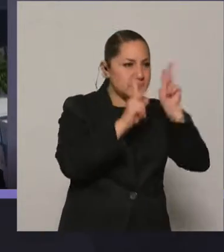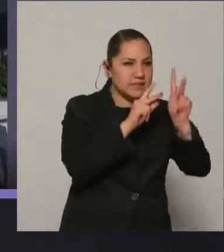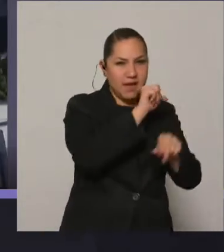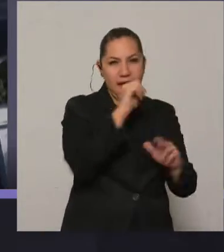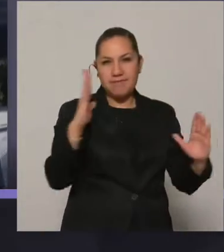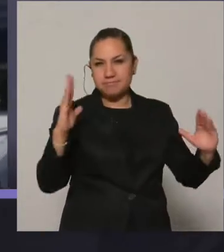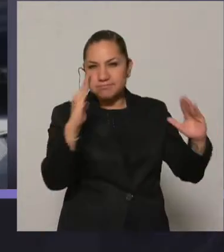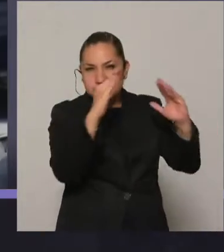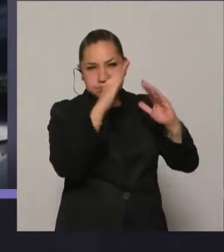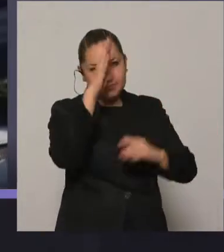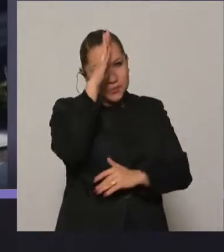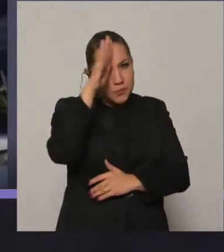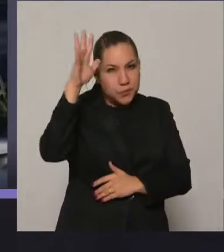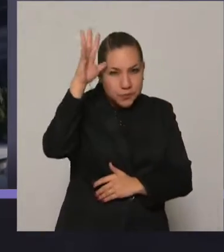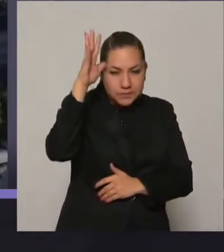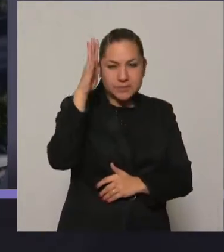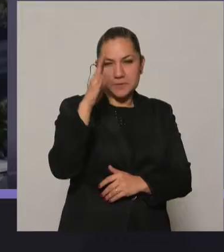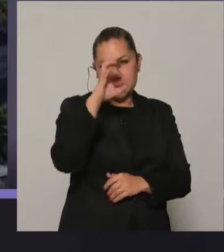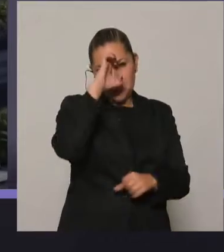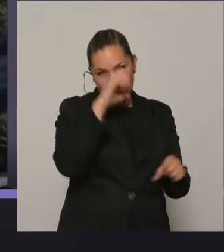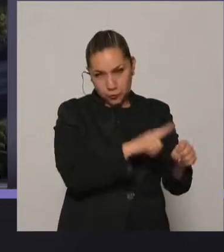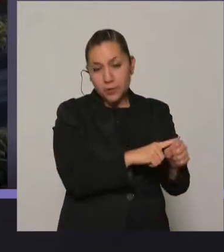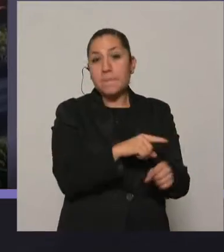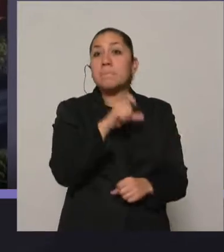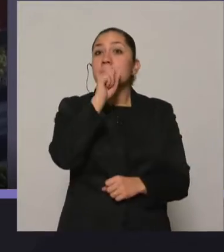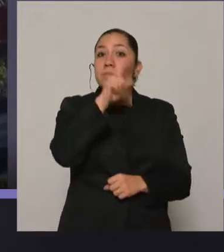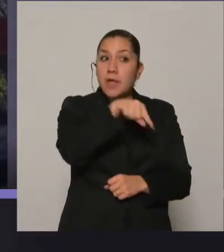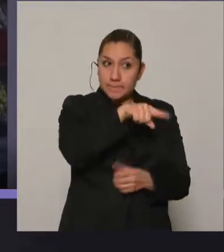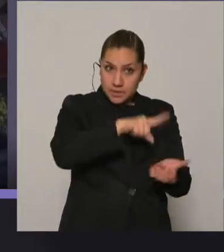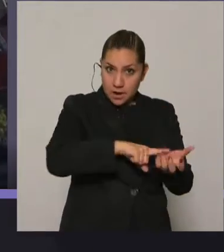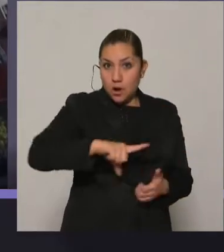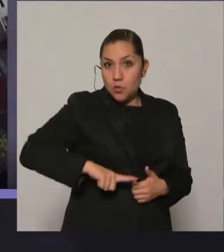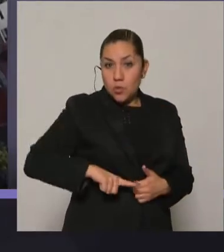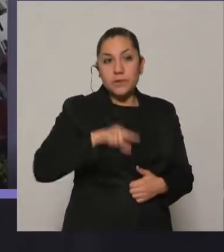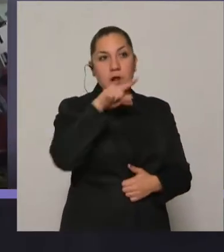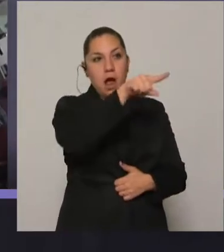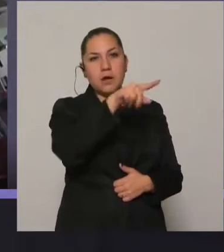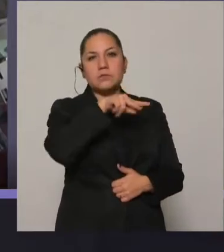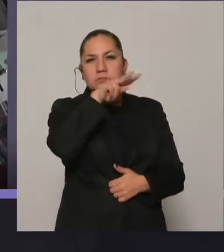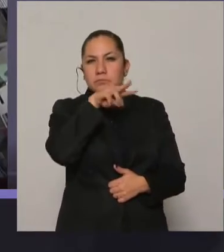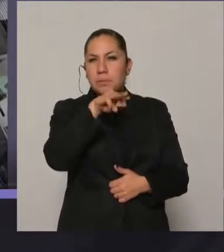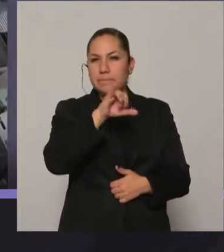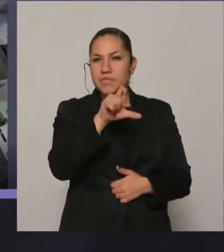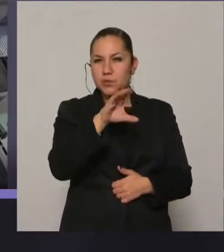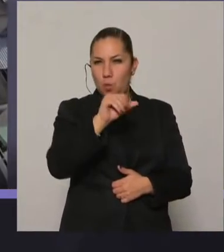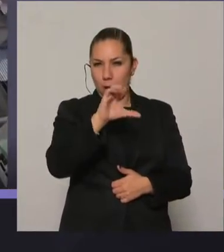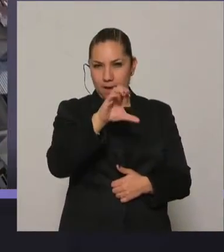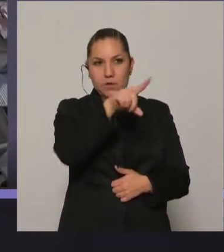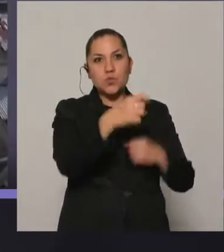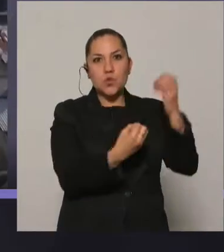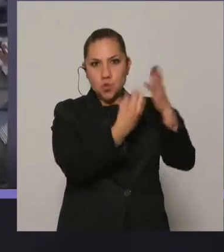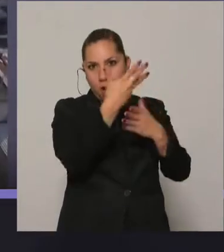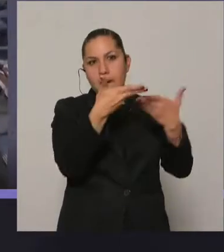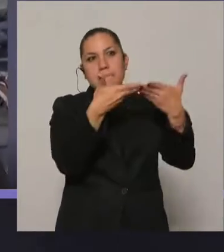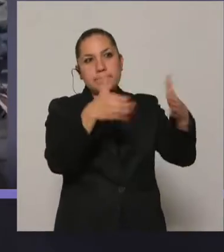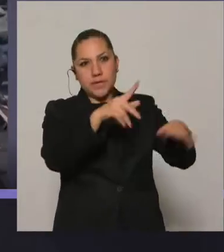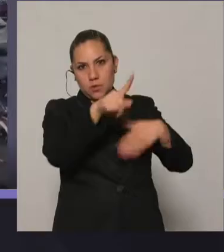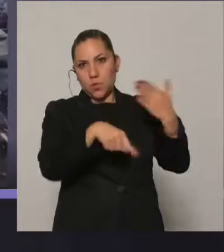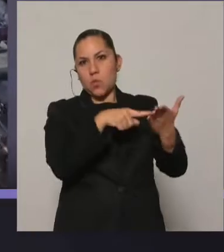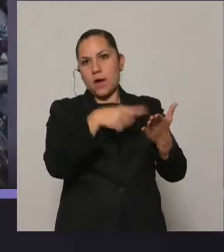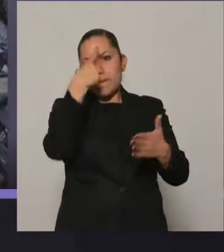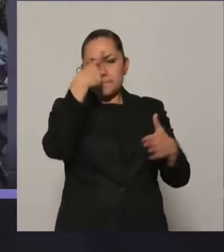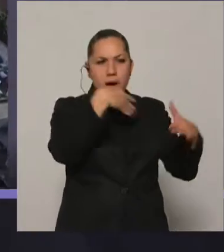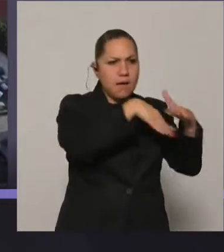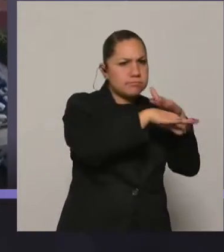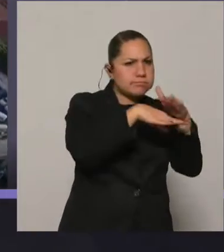en Mixcoac, que se puede visitar también, que es de acceso gratuito, así es que se suma eso. Y para quien quiera arte